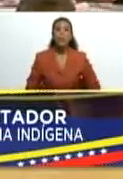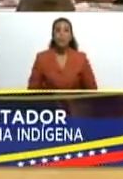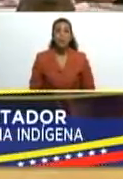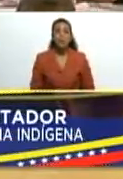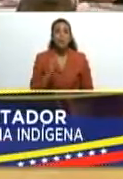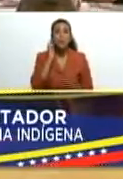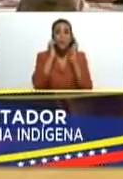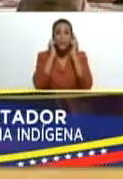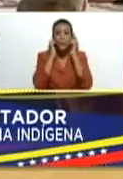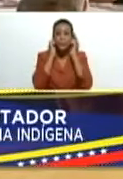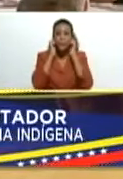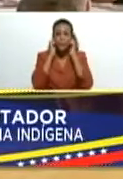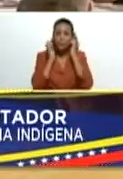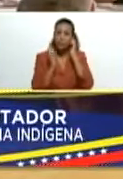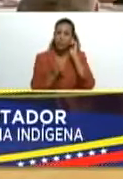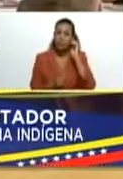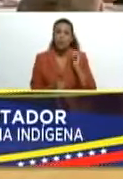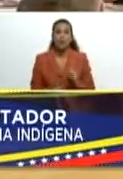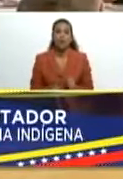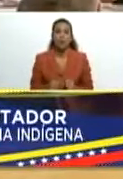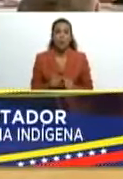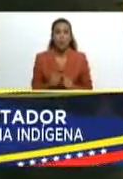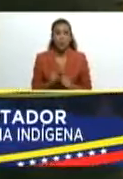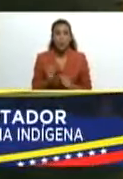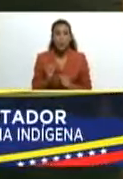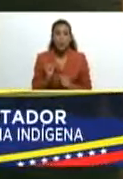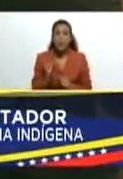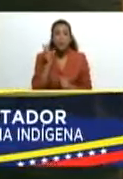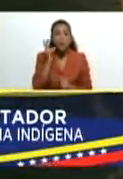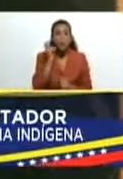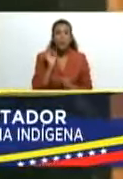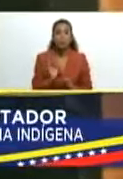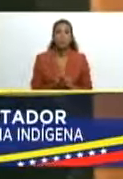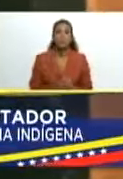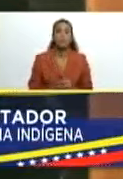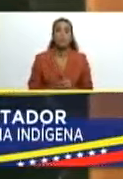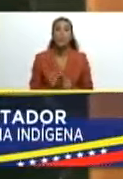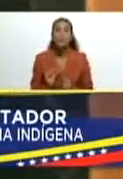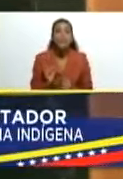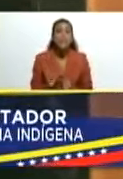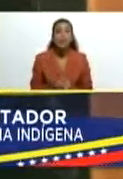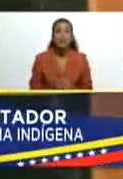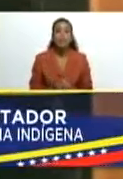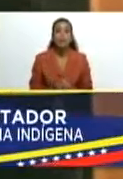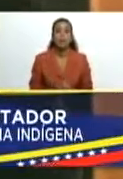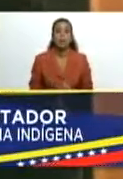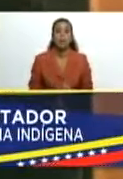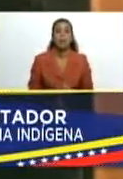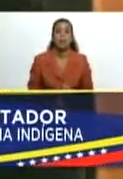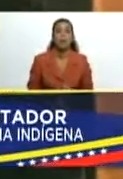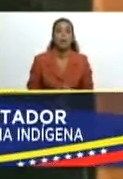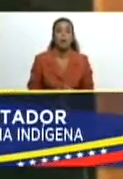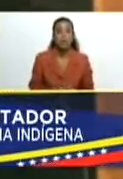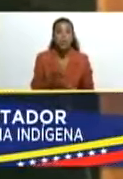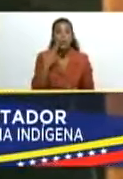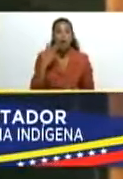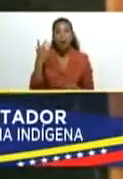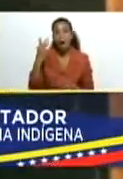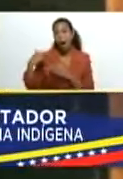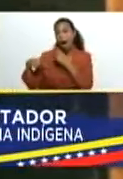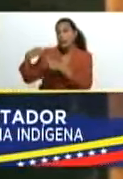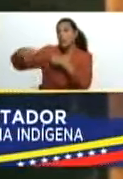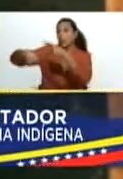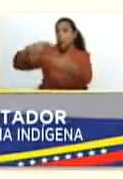abrió en El Perro y la Rana, editorial adscrita al Ministerio del Poder Popular para la Cultura, con una línea de contenidos de la